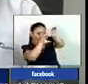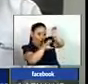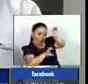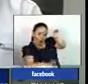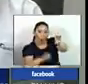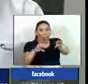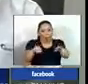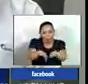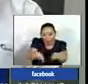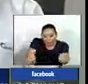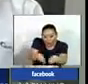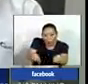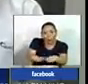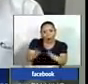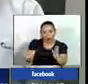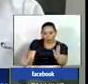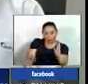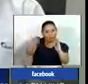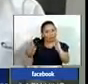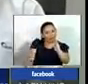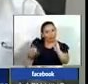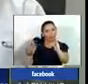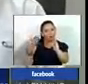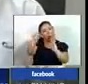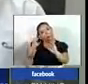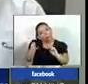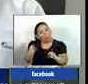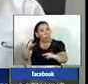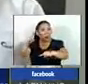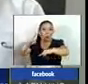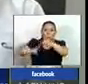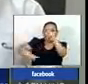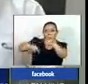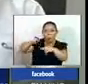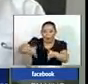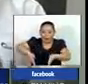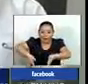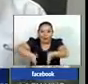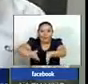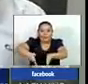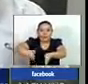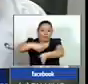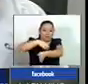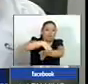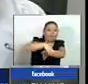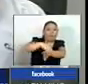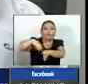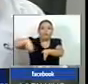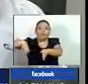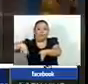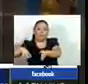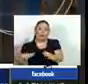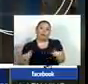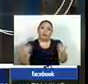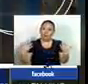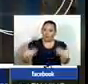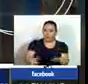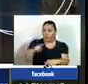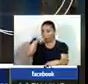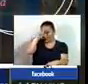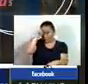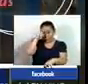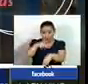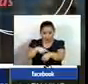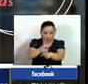de cerámica, repello y también construcción de cunetas y aceras. Y hemos trabajado en este